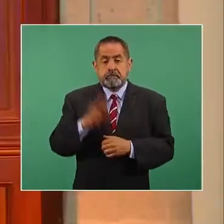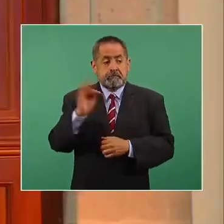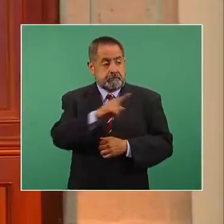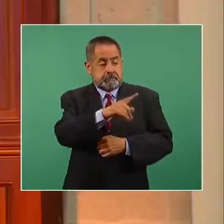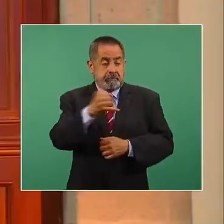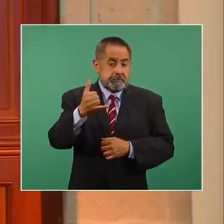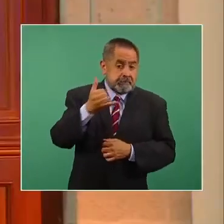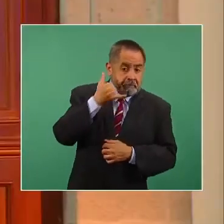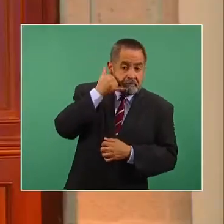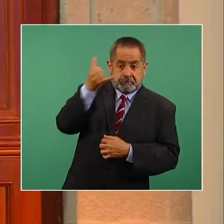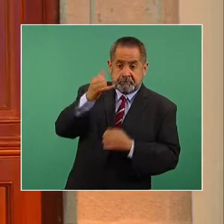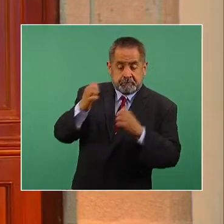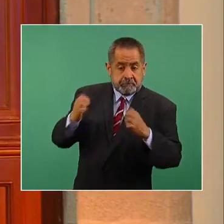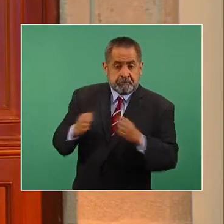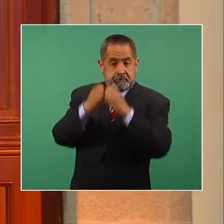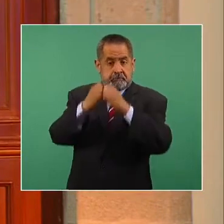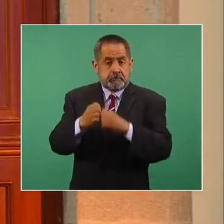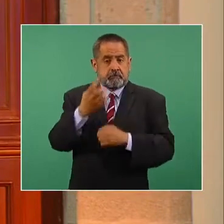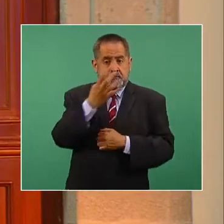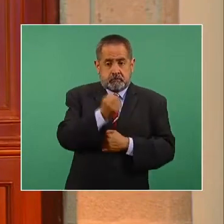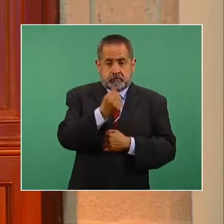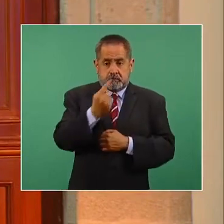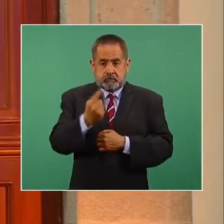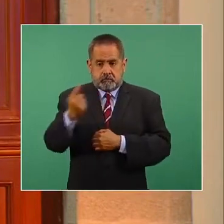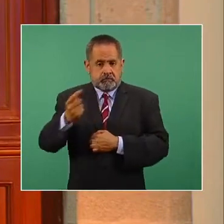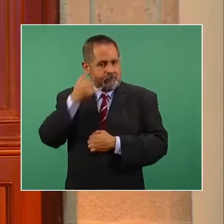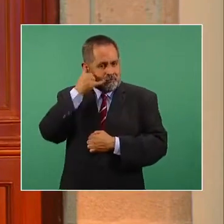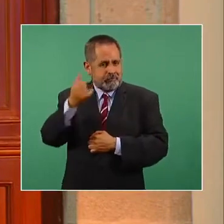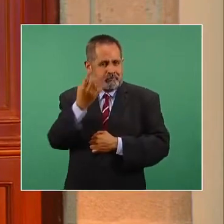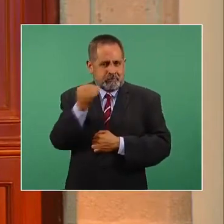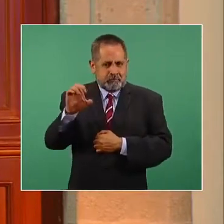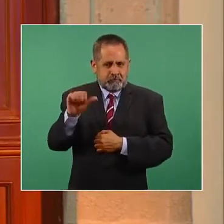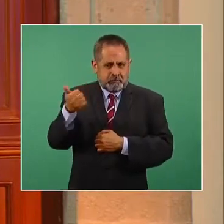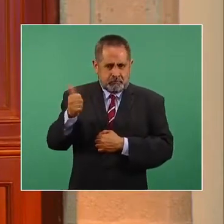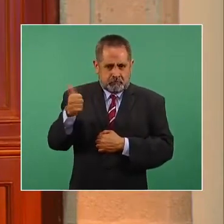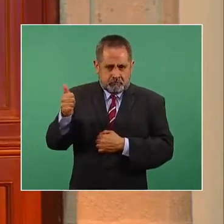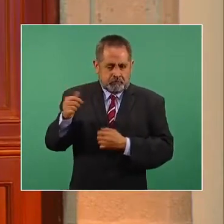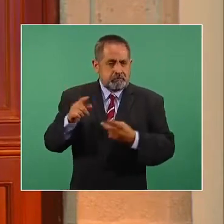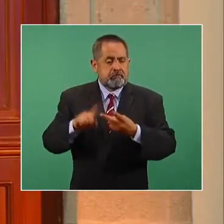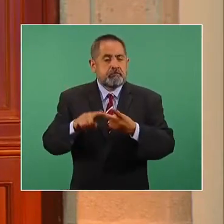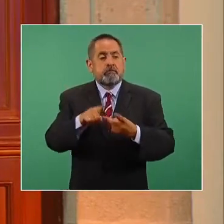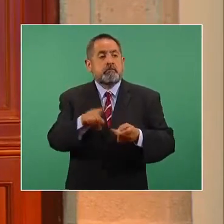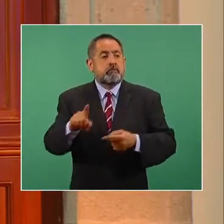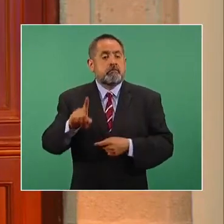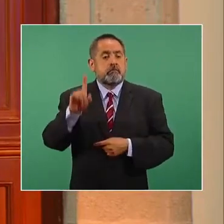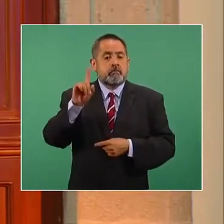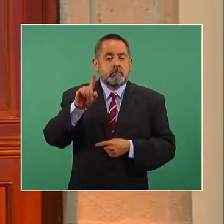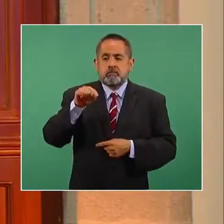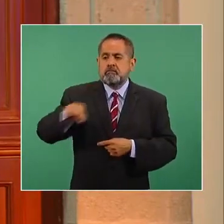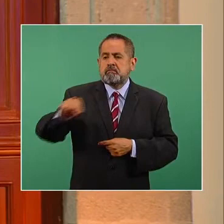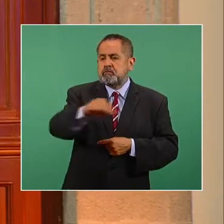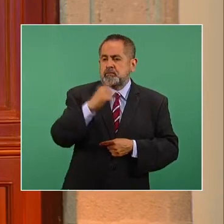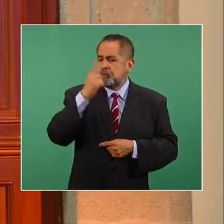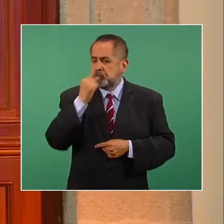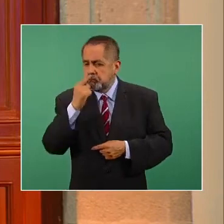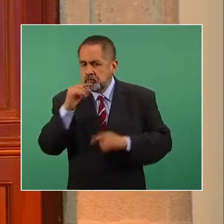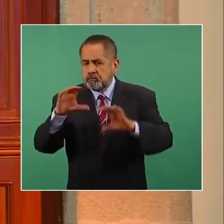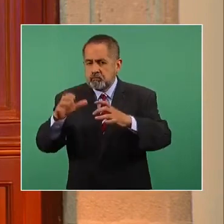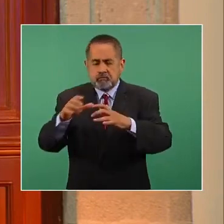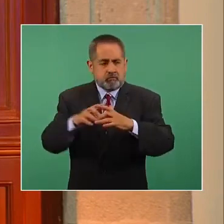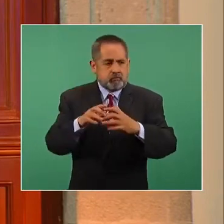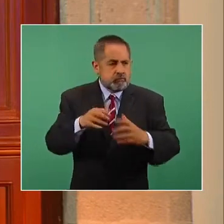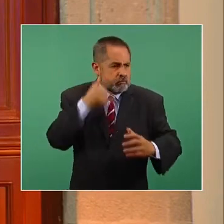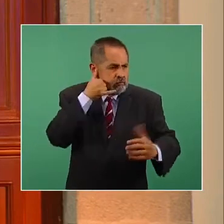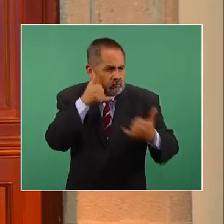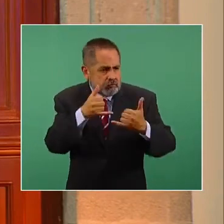llamada de auxilio en el 911, las policías las unidades policíacas, los que son el